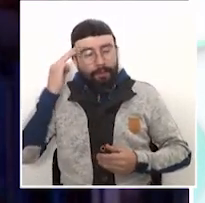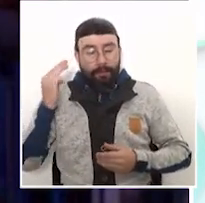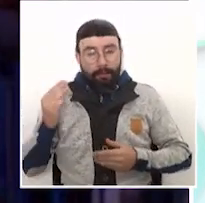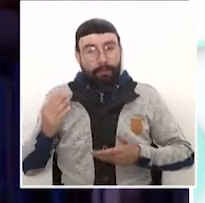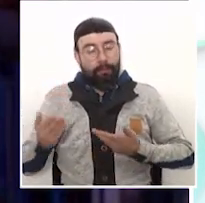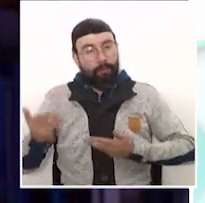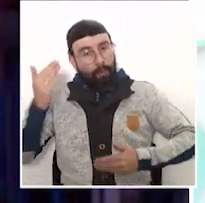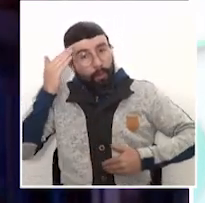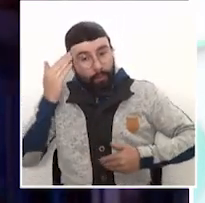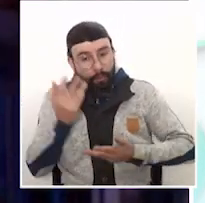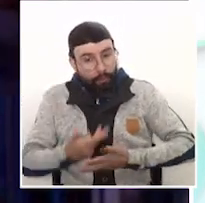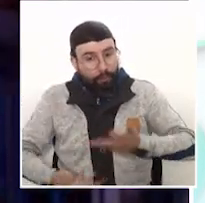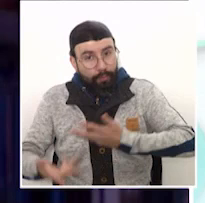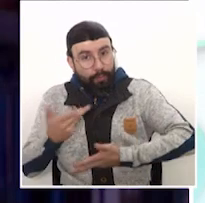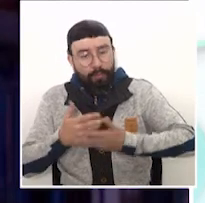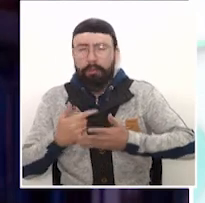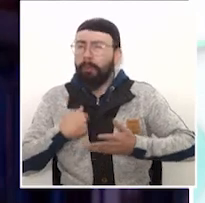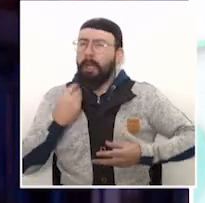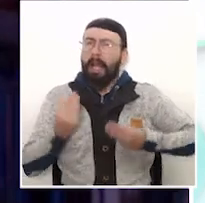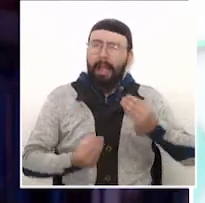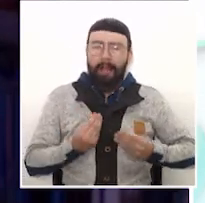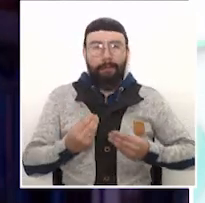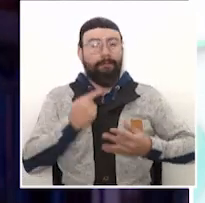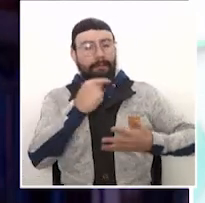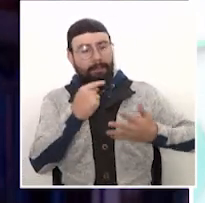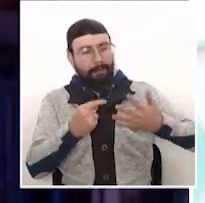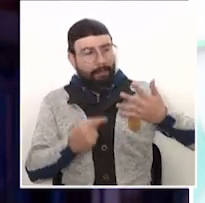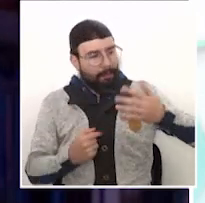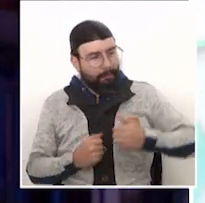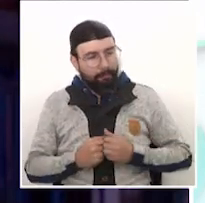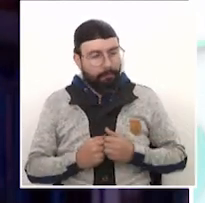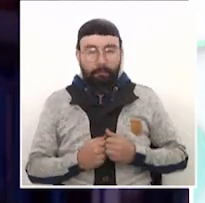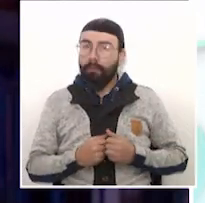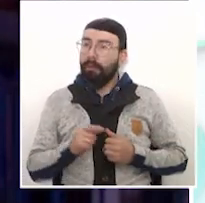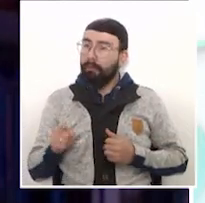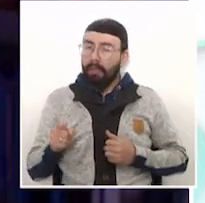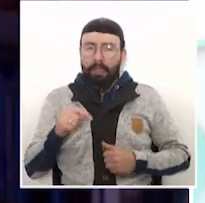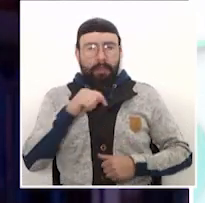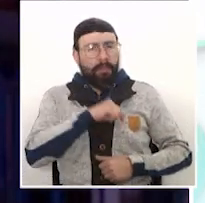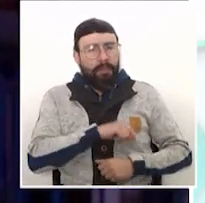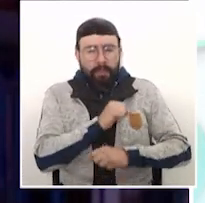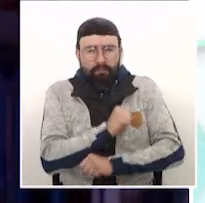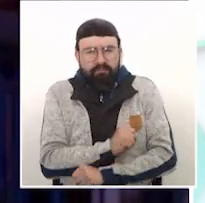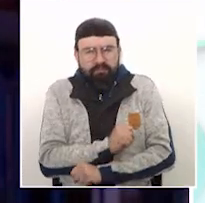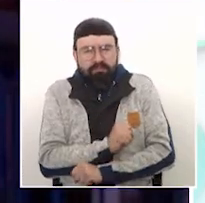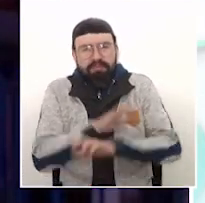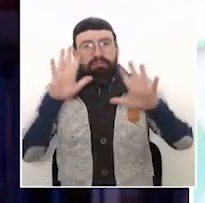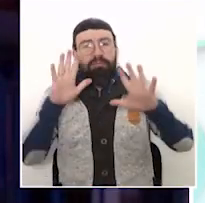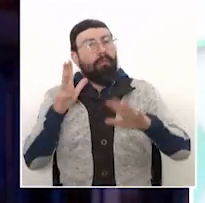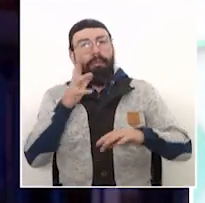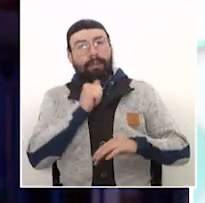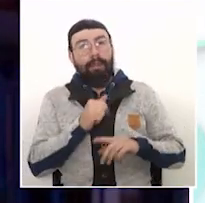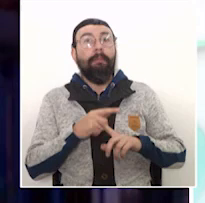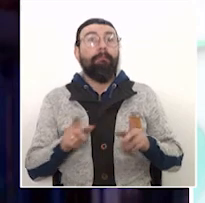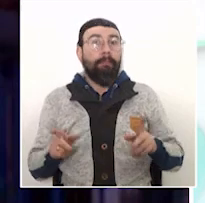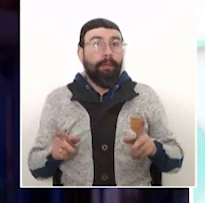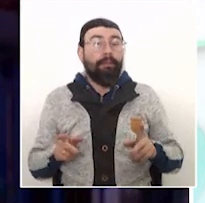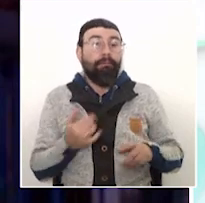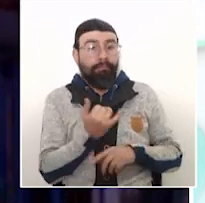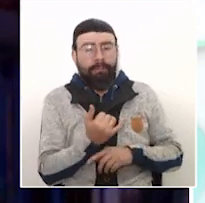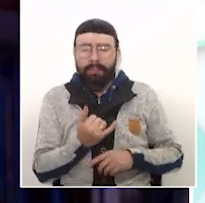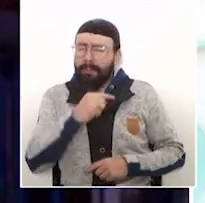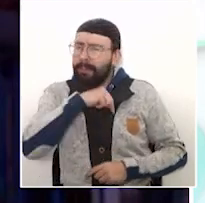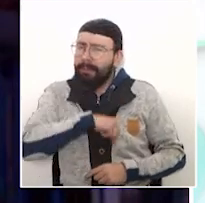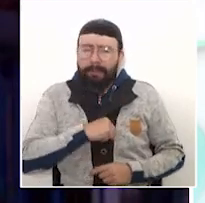este espejito. A ver, ¿qué estoy haciendo por las cinco? Entonces, como él dice, el alma no se revienta en realidad, pero pues sí puede ser que todo su ser esté ahora